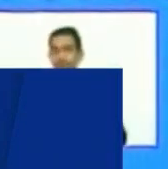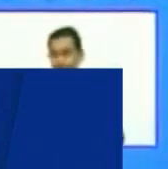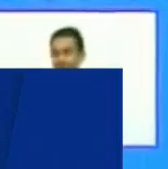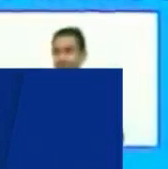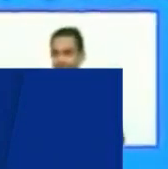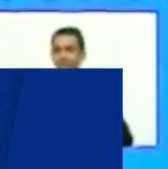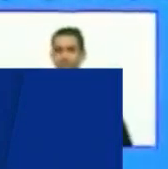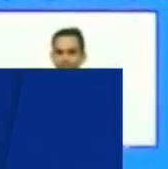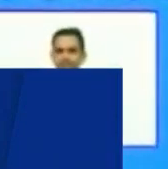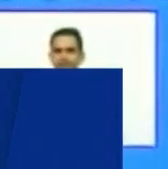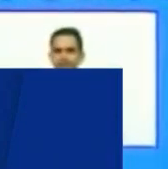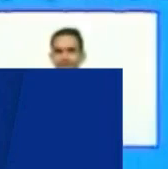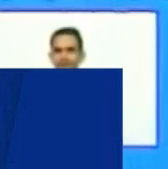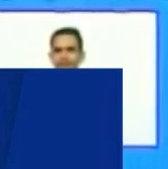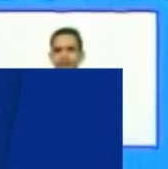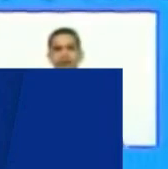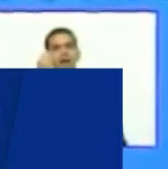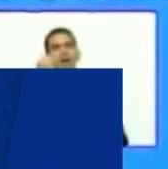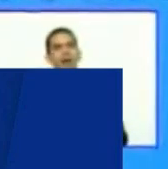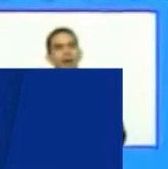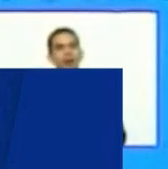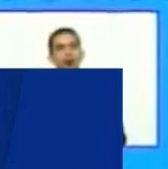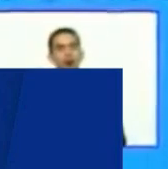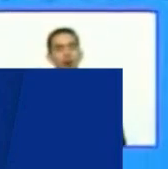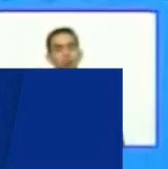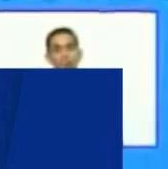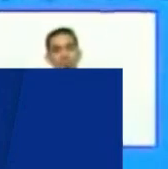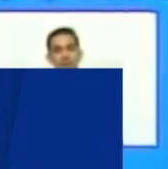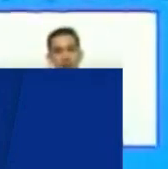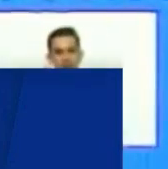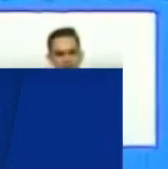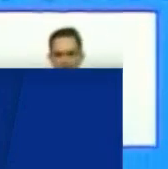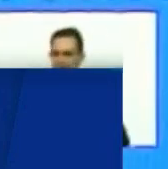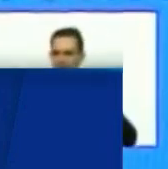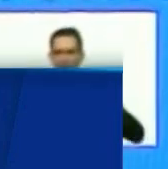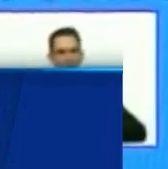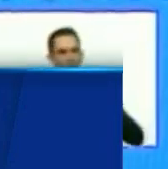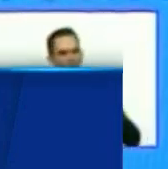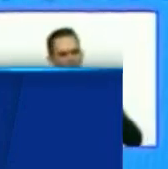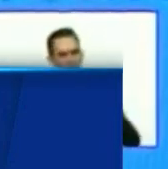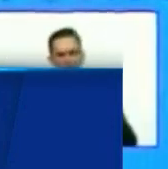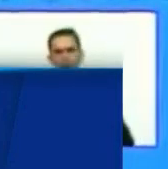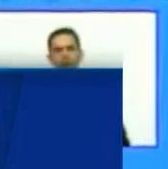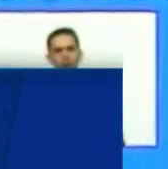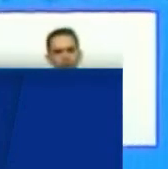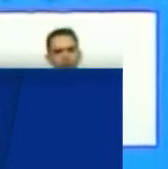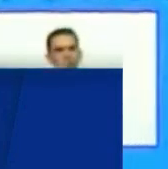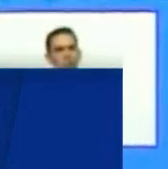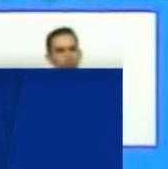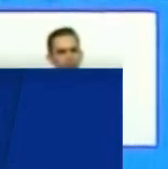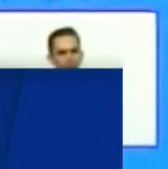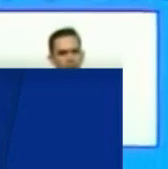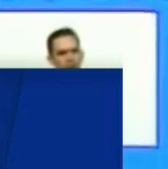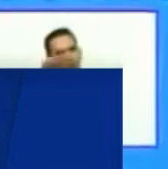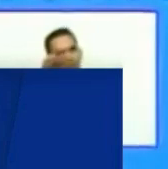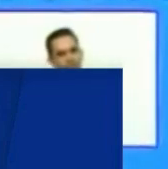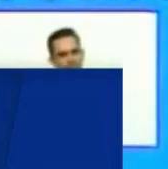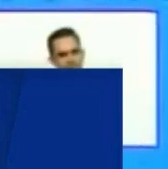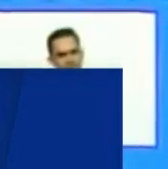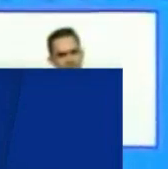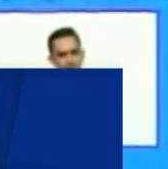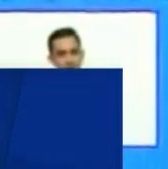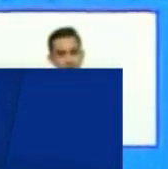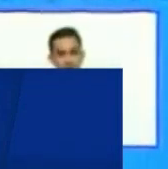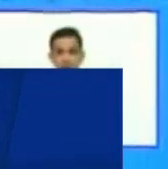El Banco Centroamericano tiene un merecido reconocimiento como organismo financiero